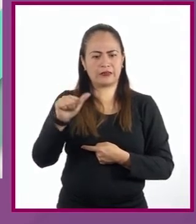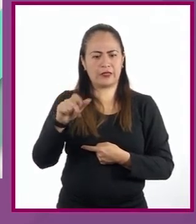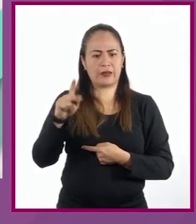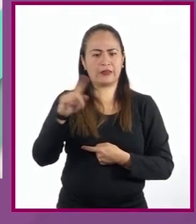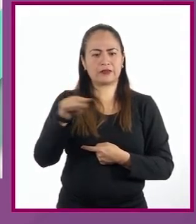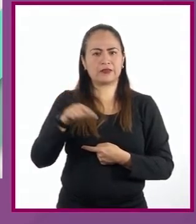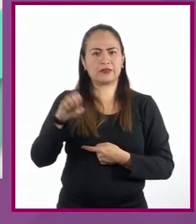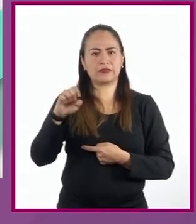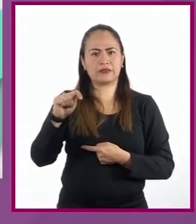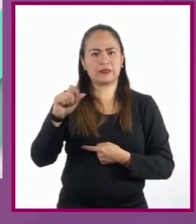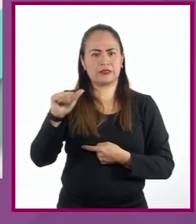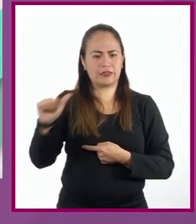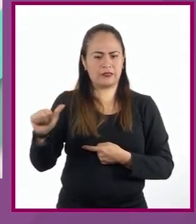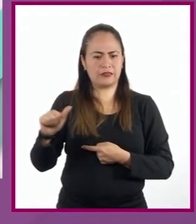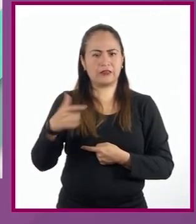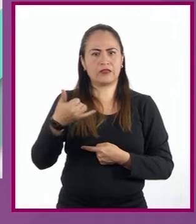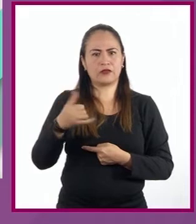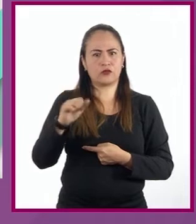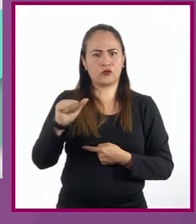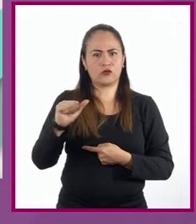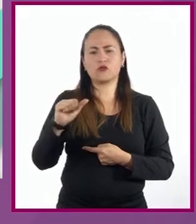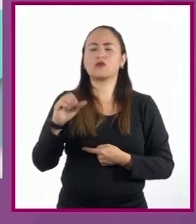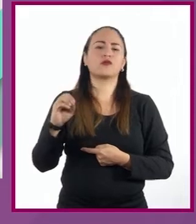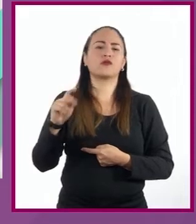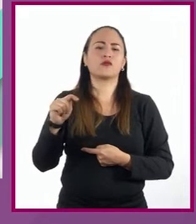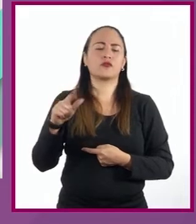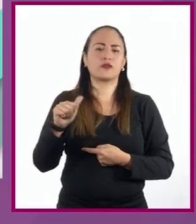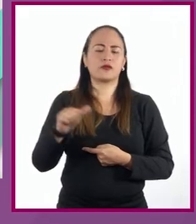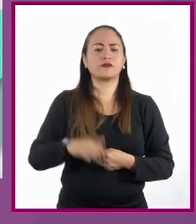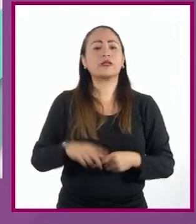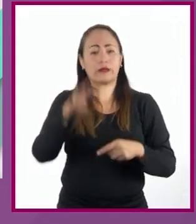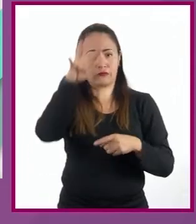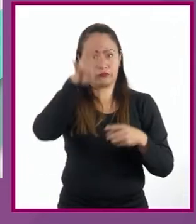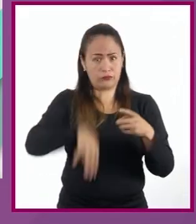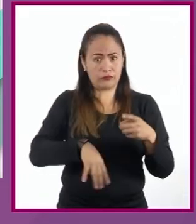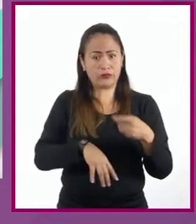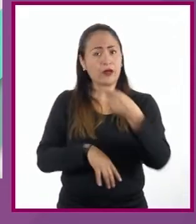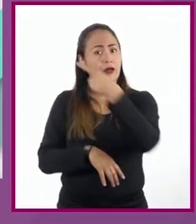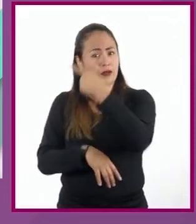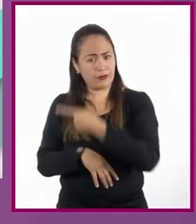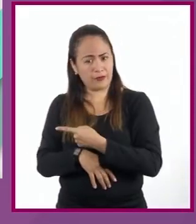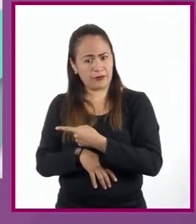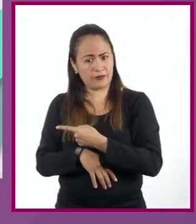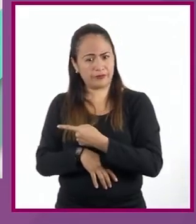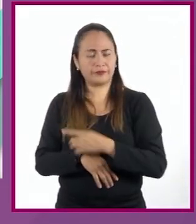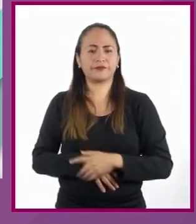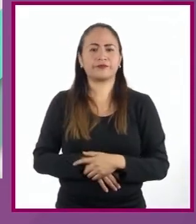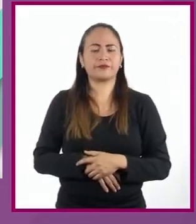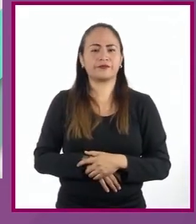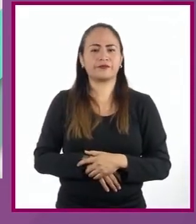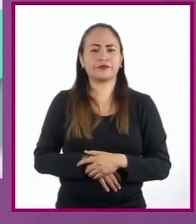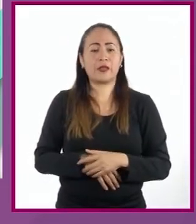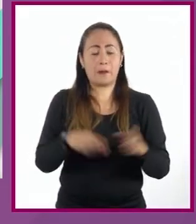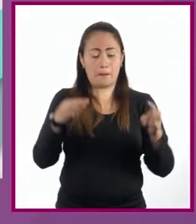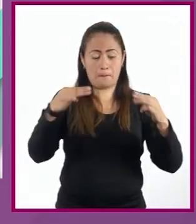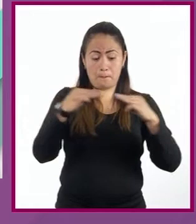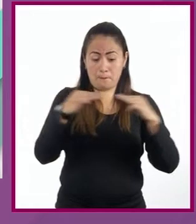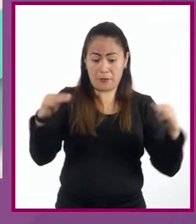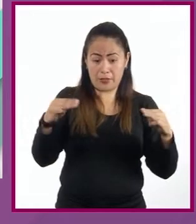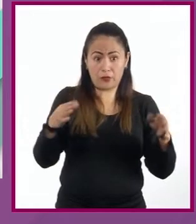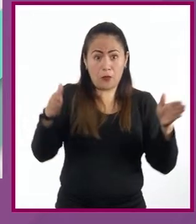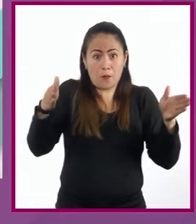iota. Ahora, observen la siguiente tabla, en la que aparecen los submúltiplos menores a la